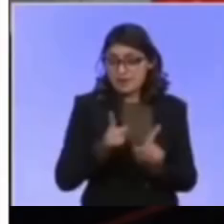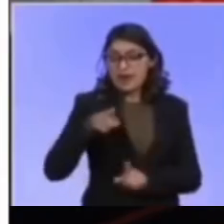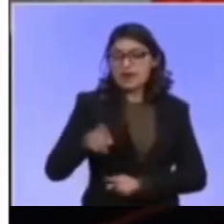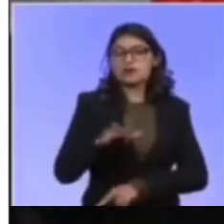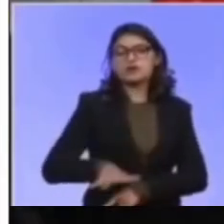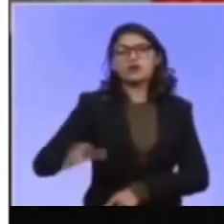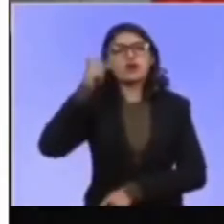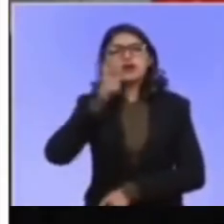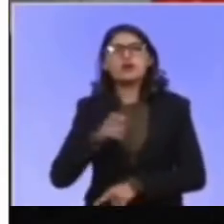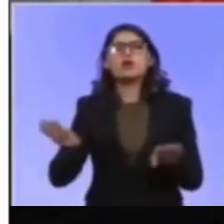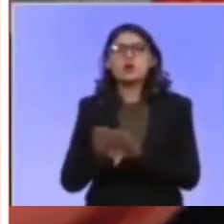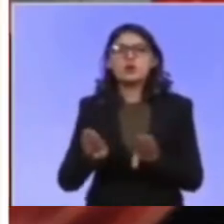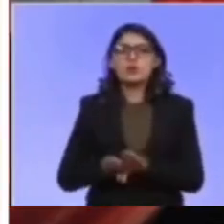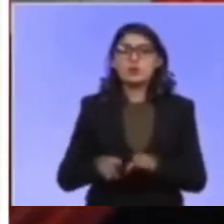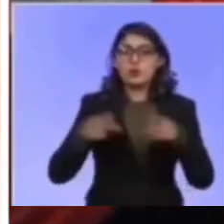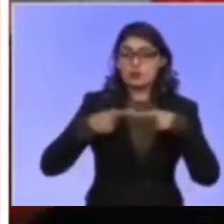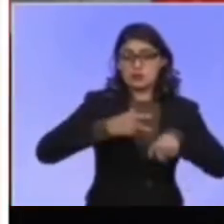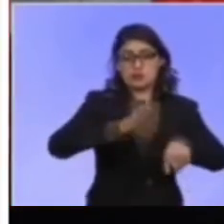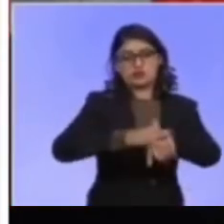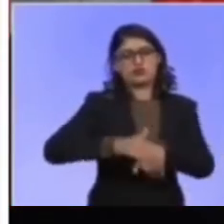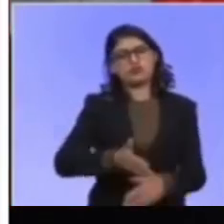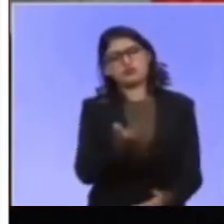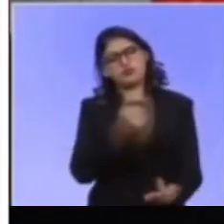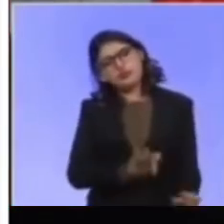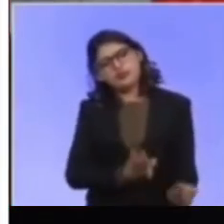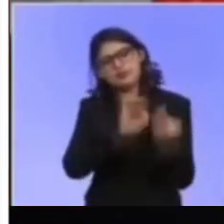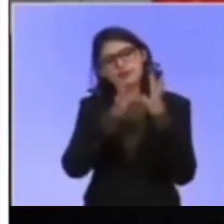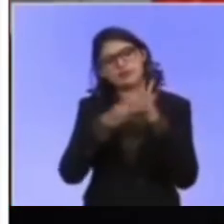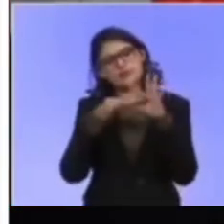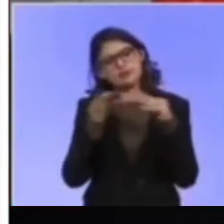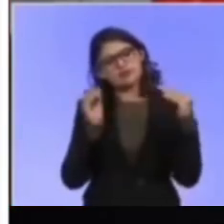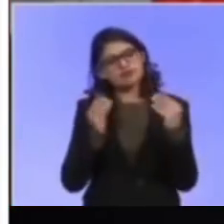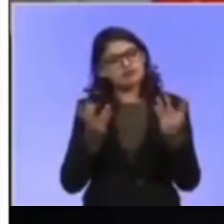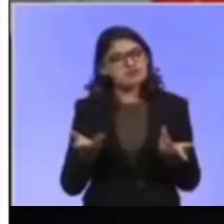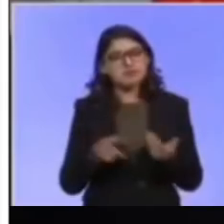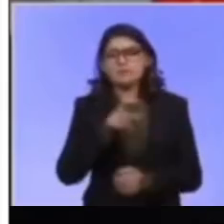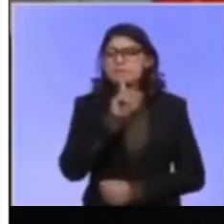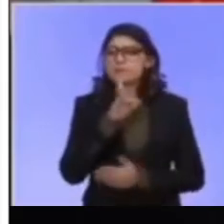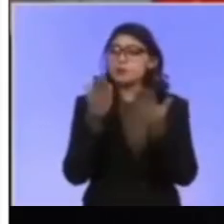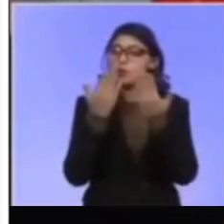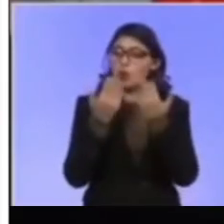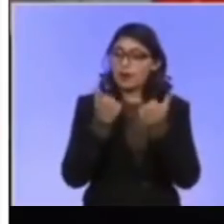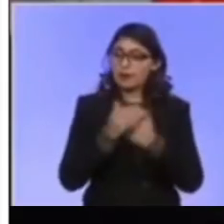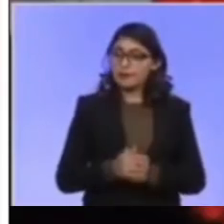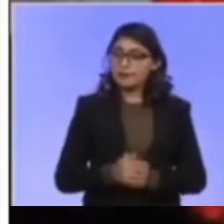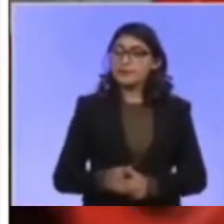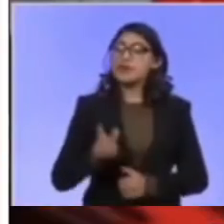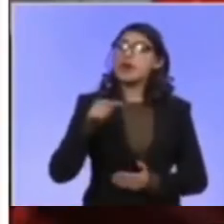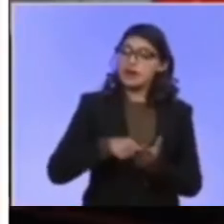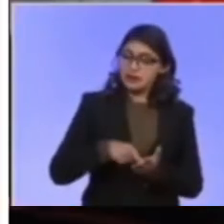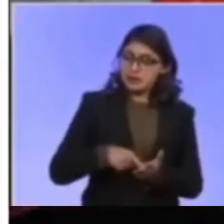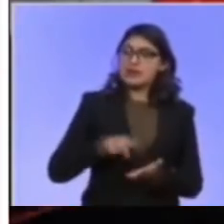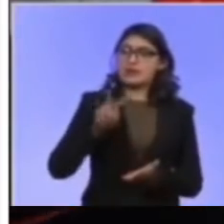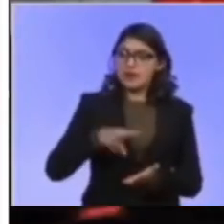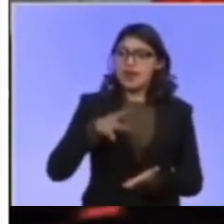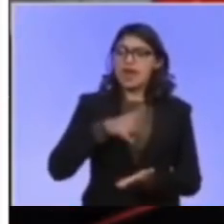tus derechos de ser votado y votar que haya sido procesado es